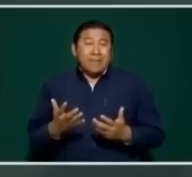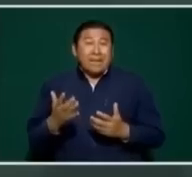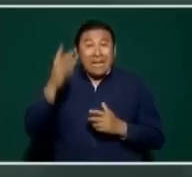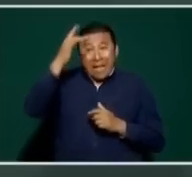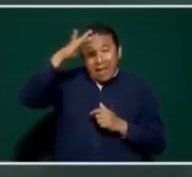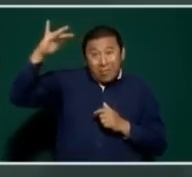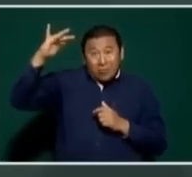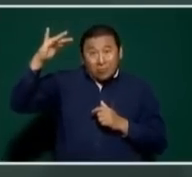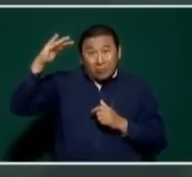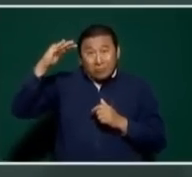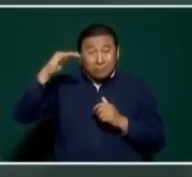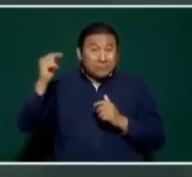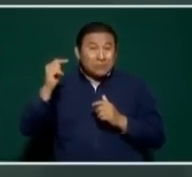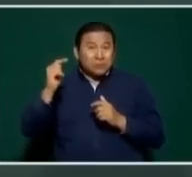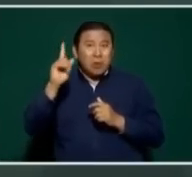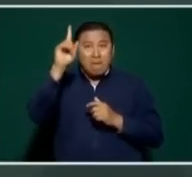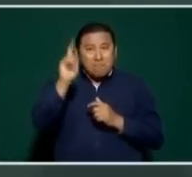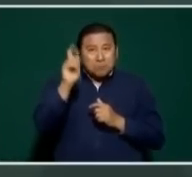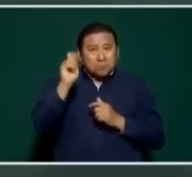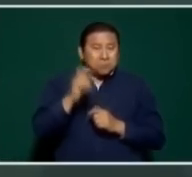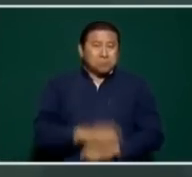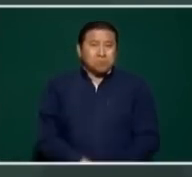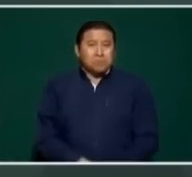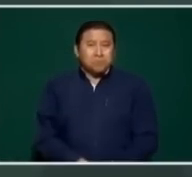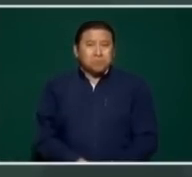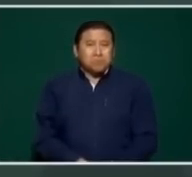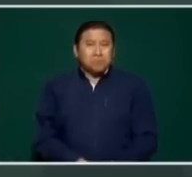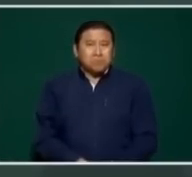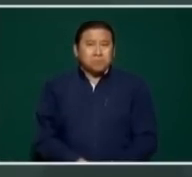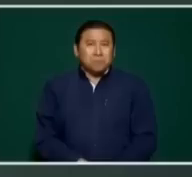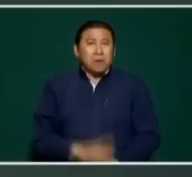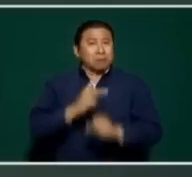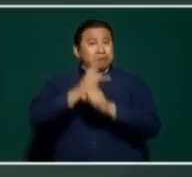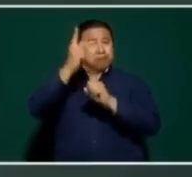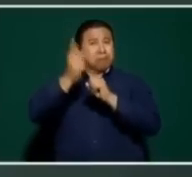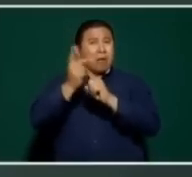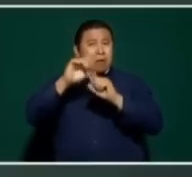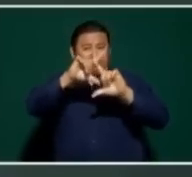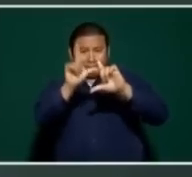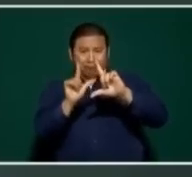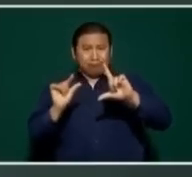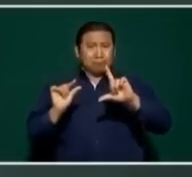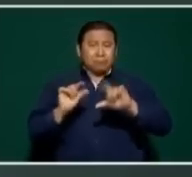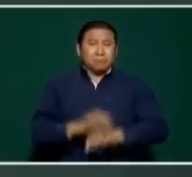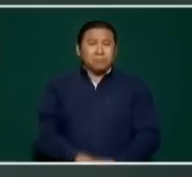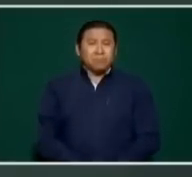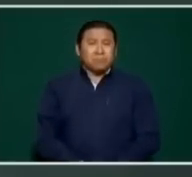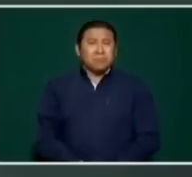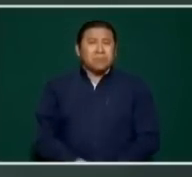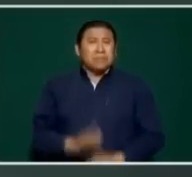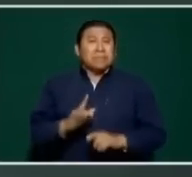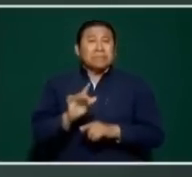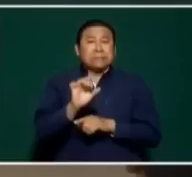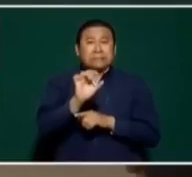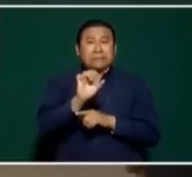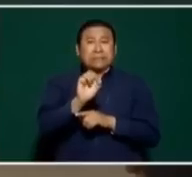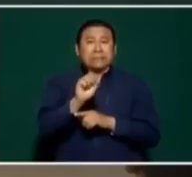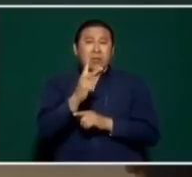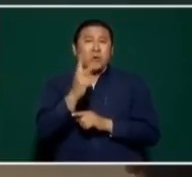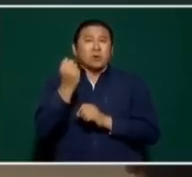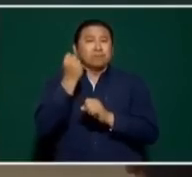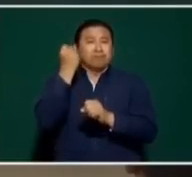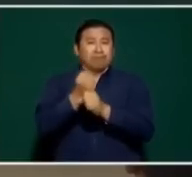Adulto mayor, su pensión en el país a partir de los 68